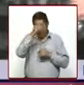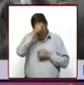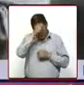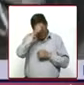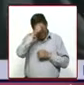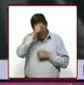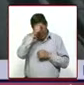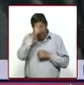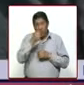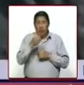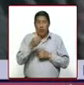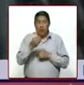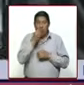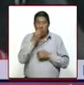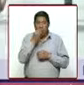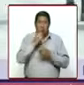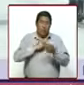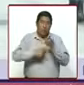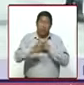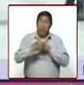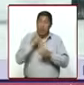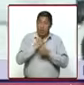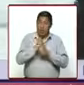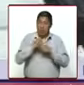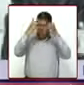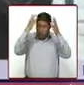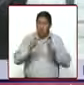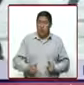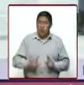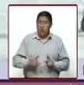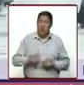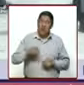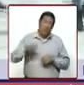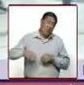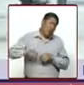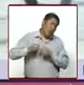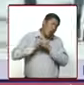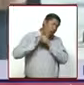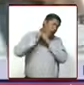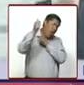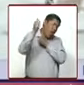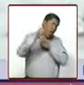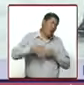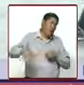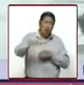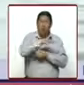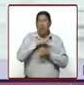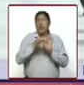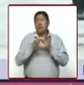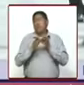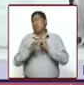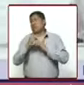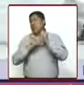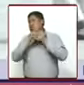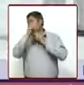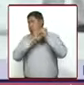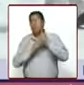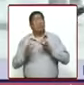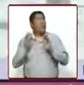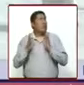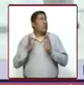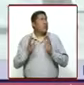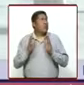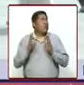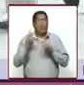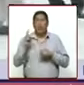a alimentos por trabajo, para dar trabajo a mucha gente en las zonas periféricas, para que hagamos obras de mantenimiento. Luego hemos hablado